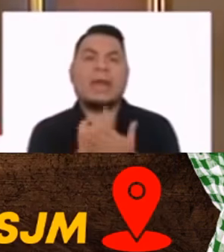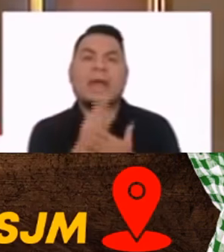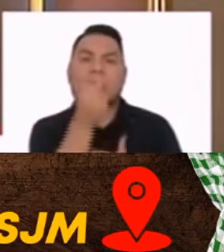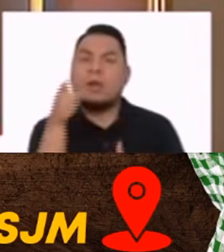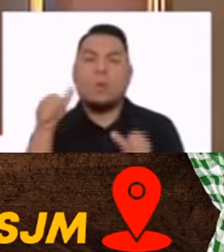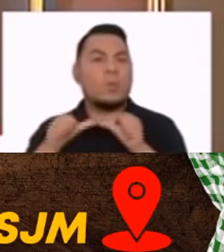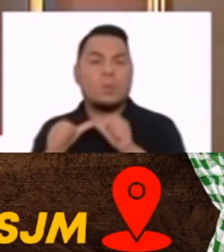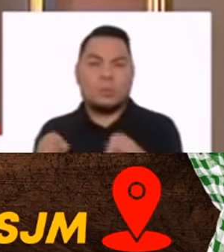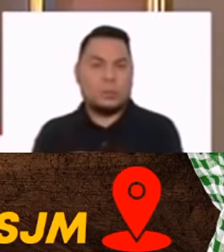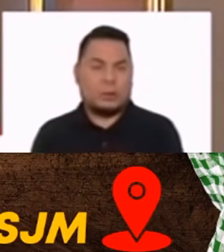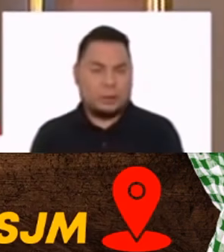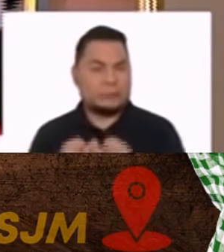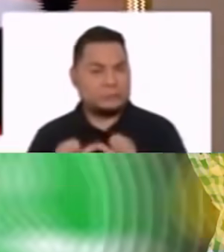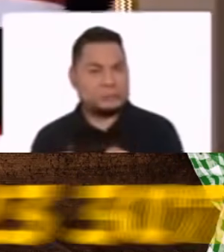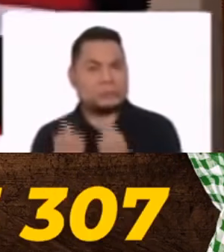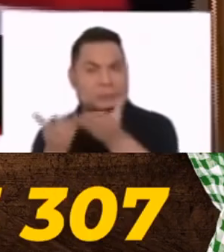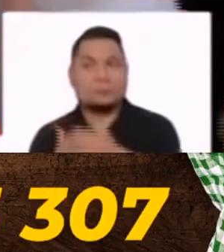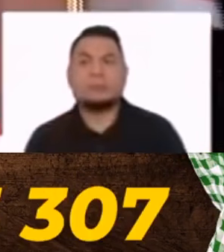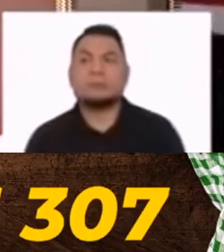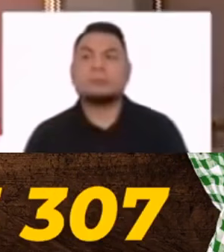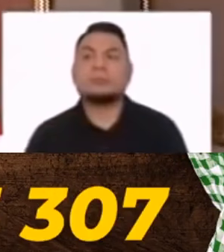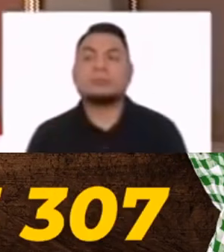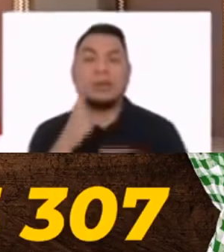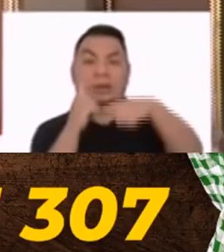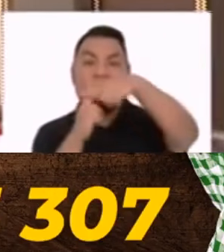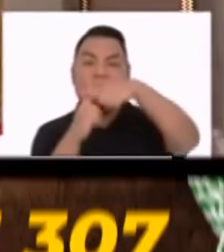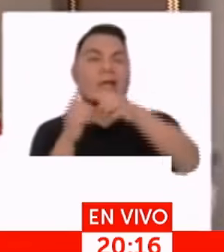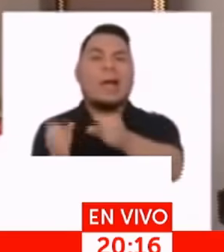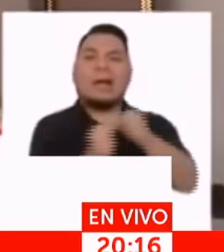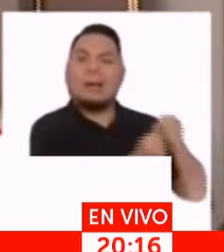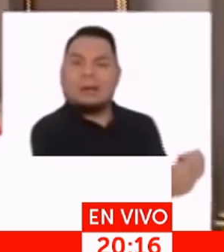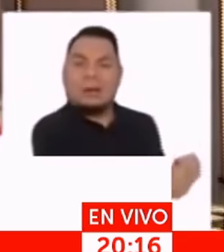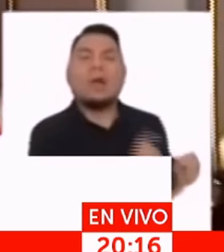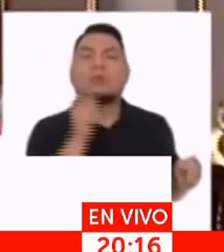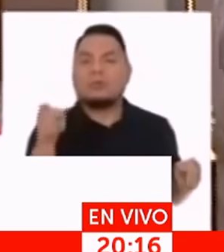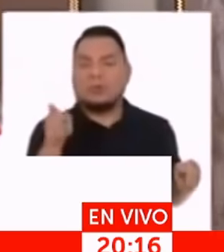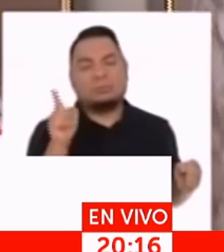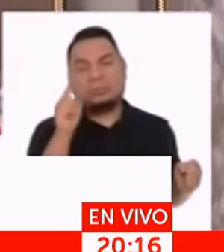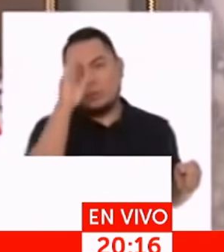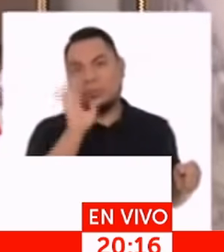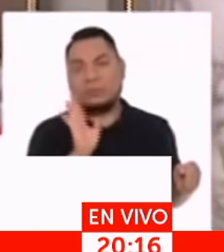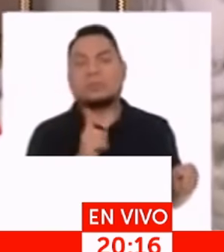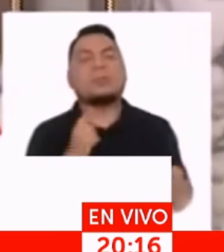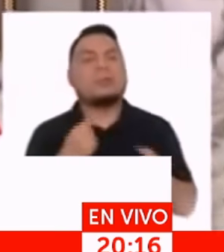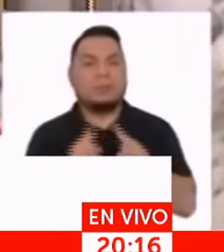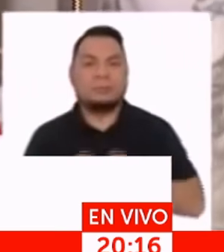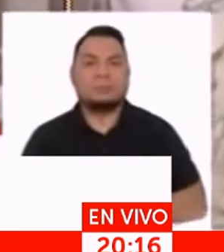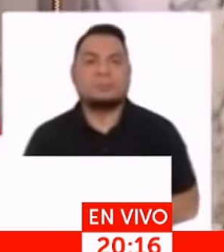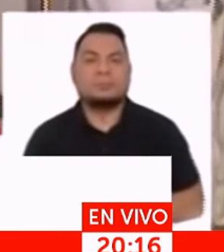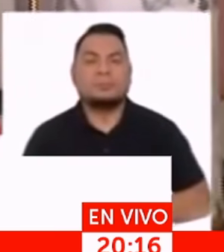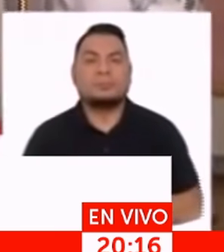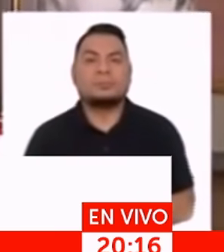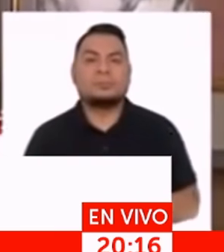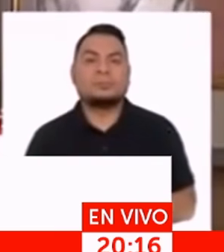ratificado en el cargo de la cartera de economía, el ministro Pedro Franque, economista, fue parte además del